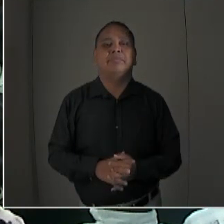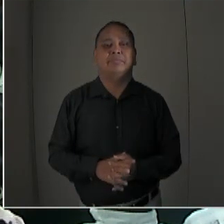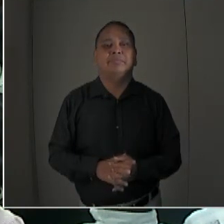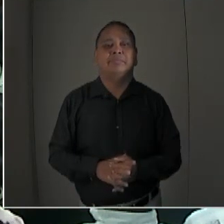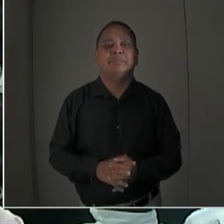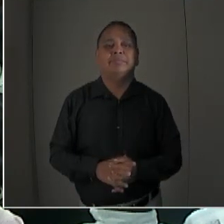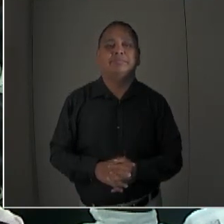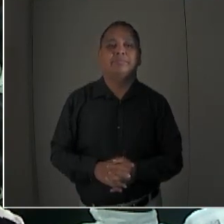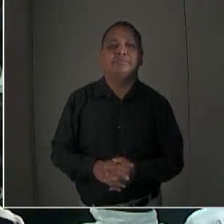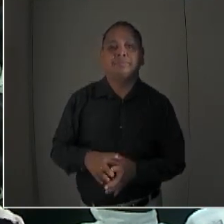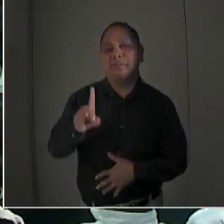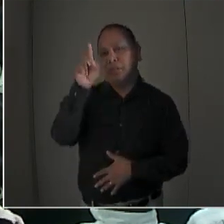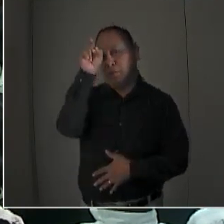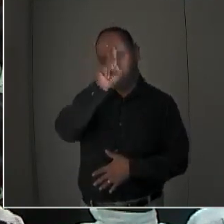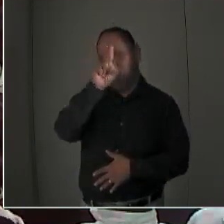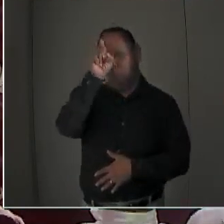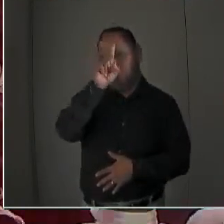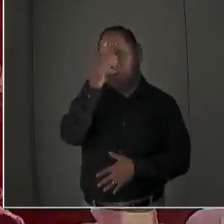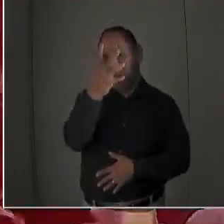recomendaciones hoy